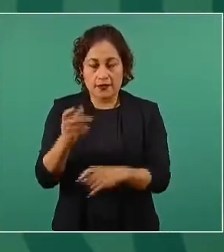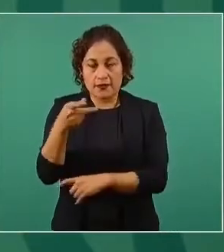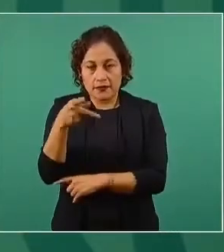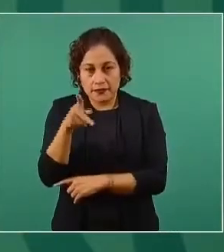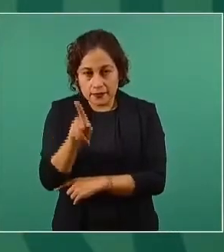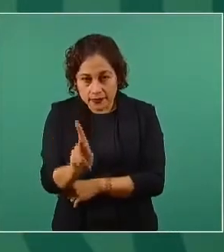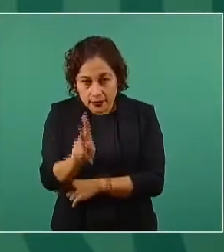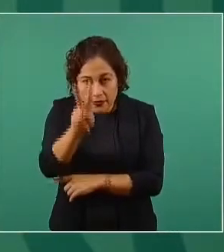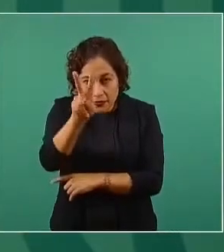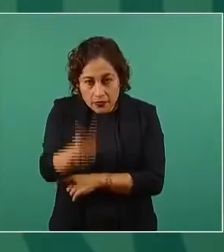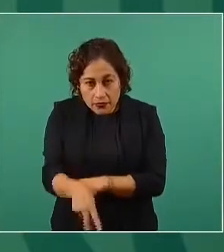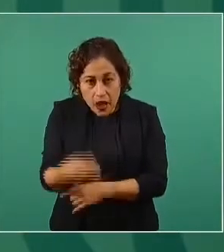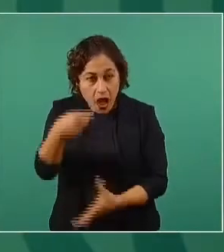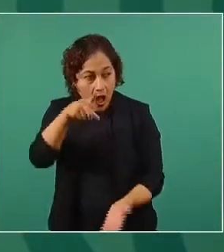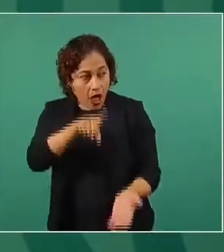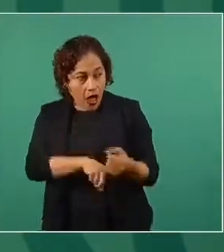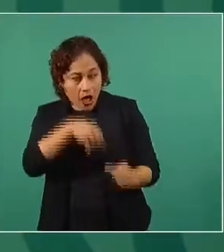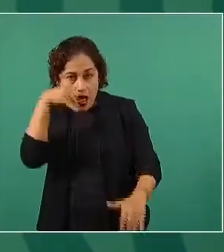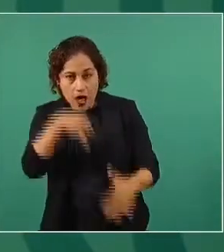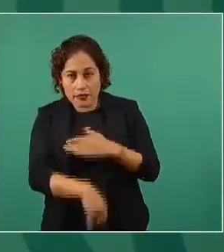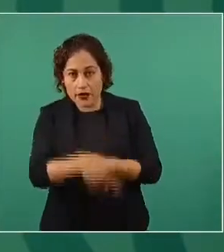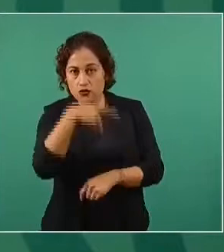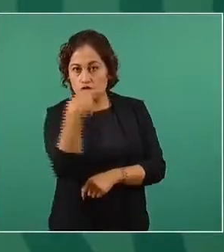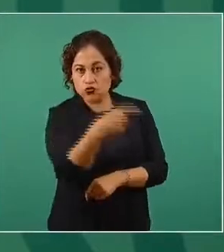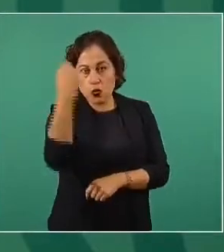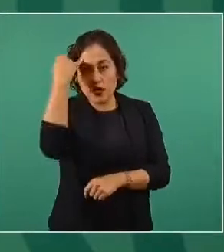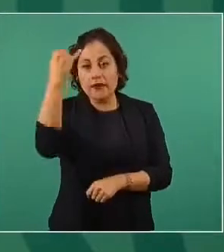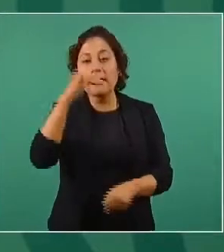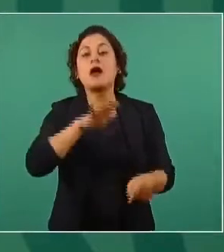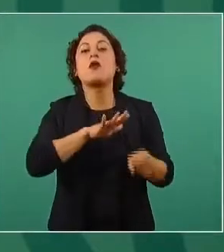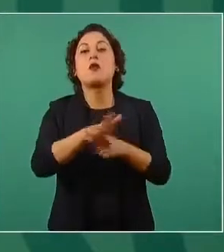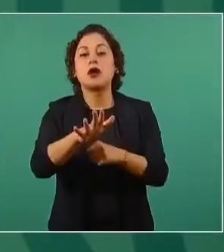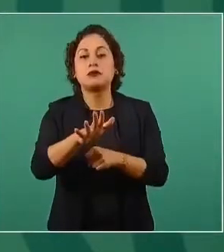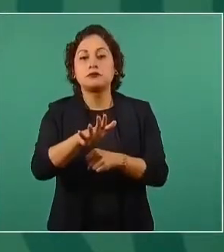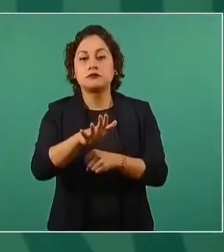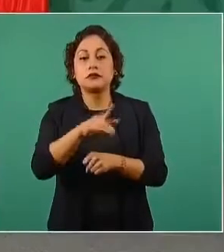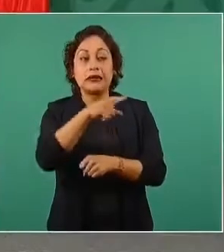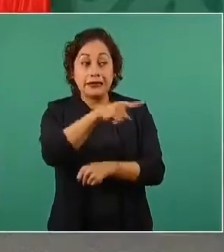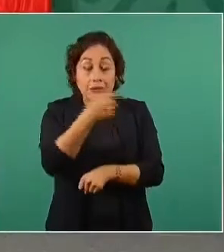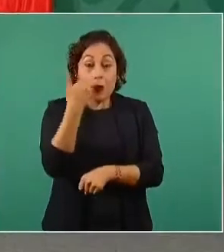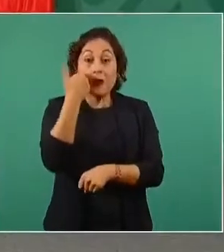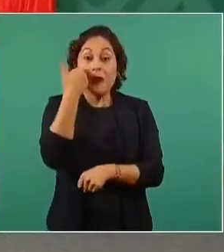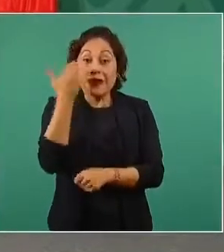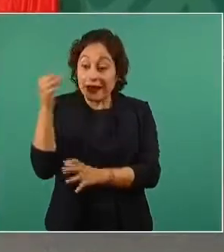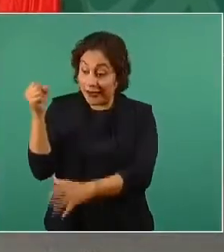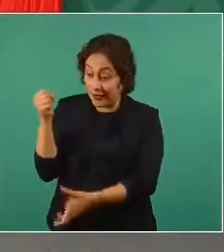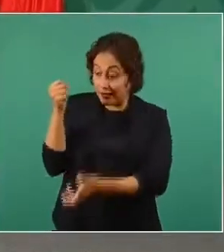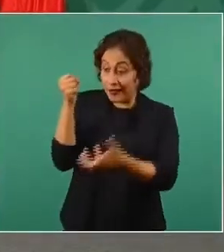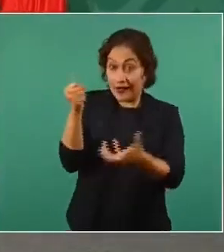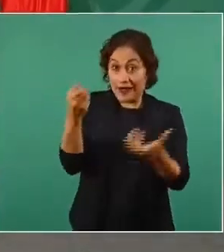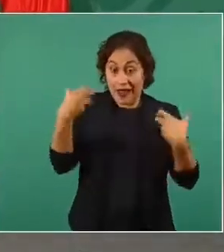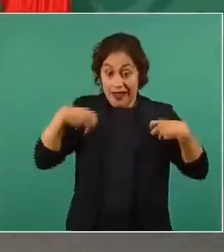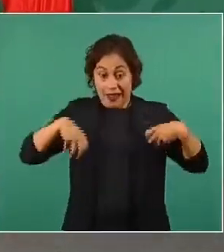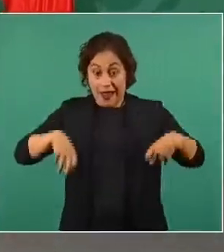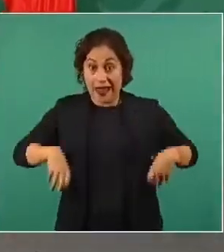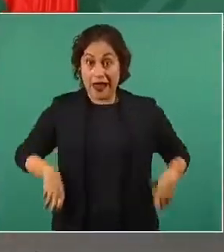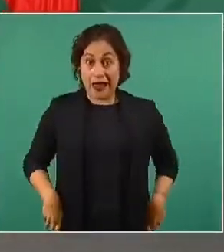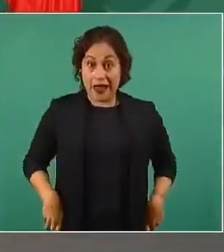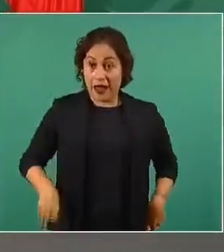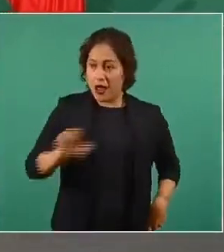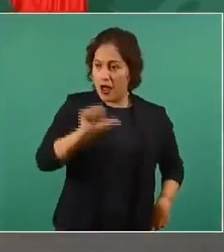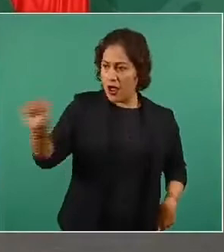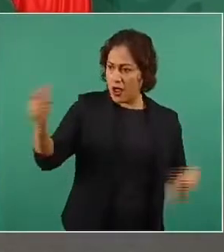presupuesto a los pobres, a la gente más necesitada, que es la función básica de un gobierno